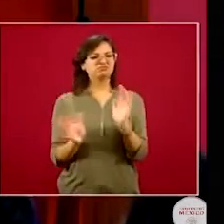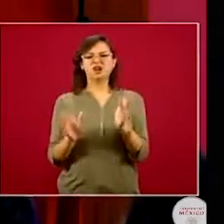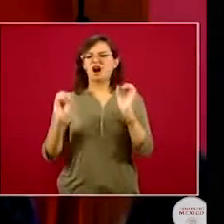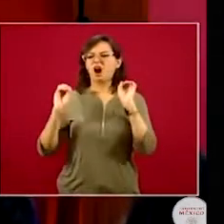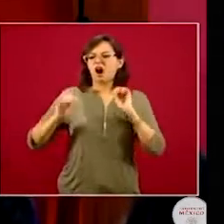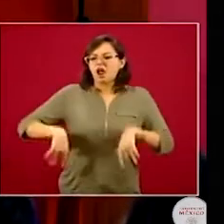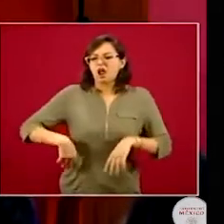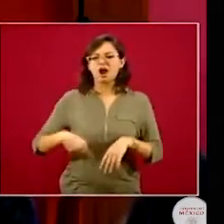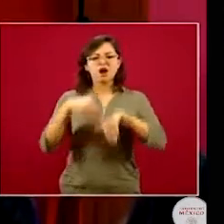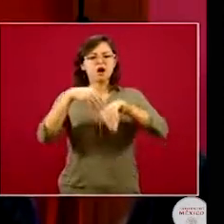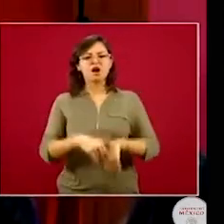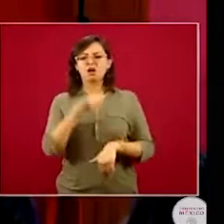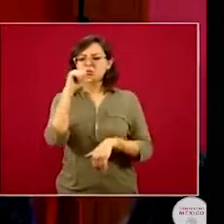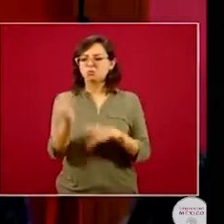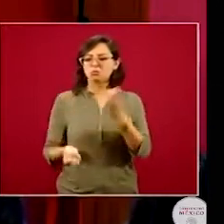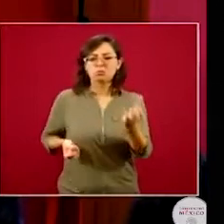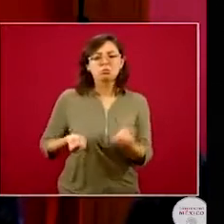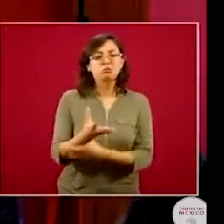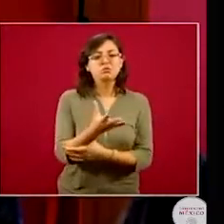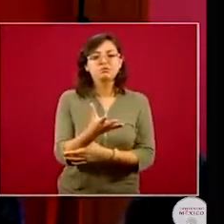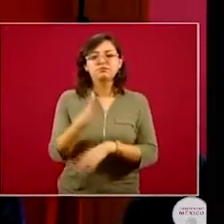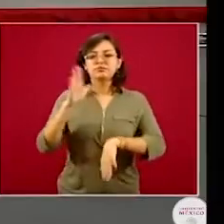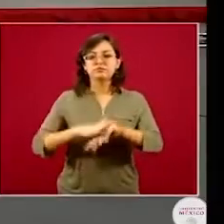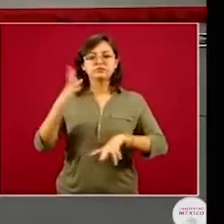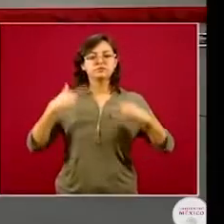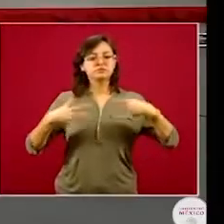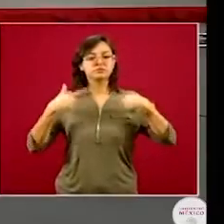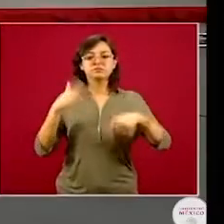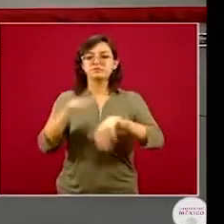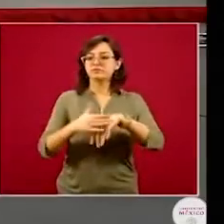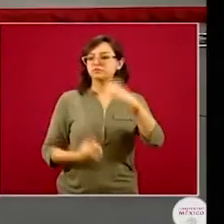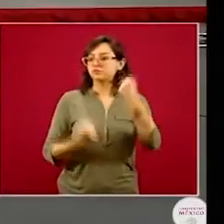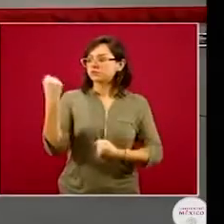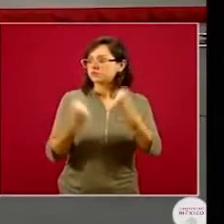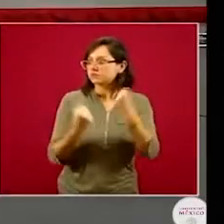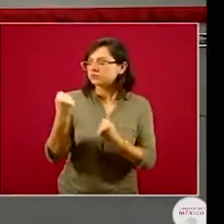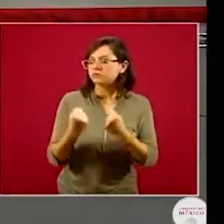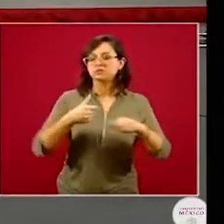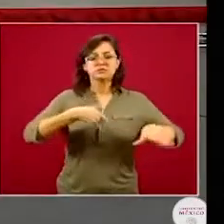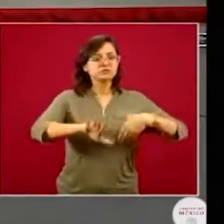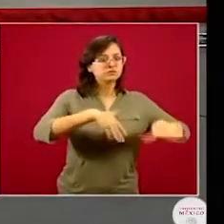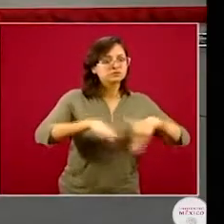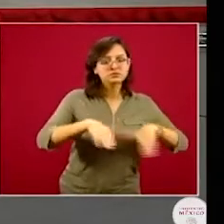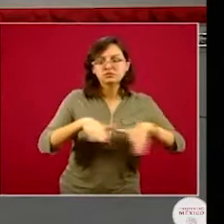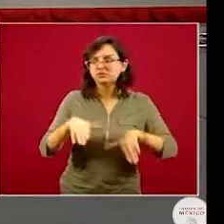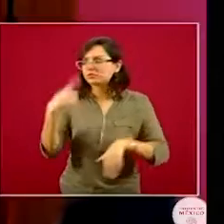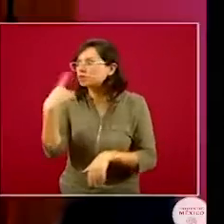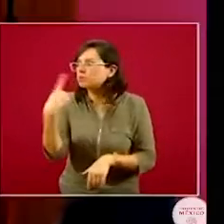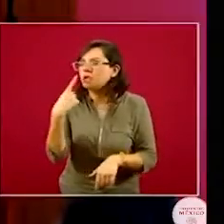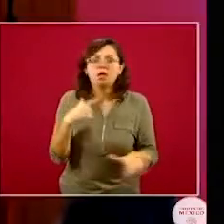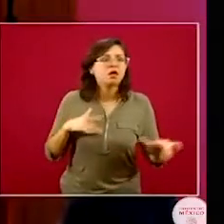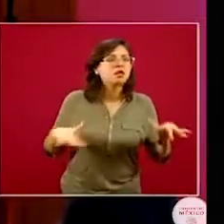19 durante los últimos 28 días y no colinda en con municipios con pacientes infectados según lo explicó el funcionario